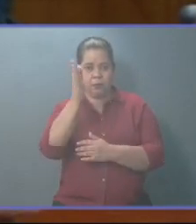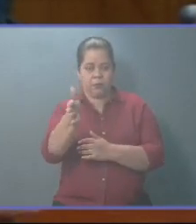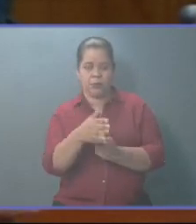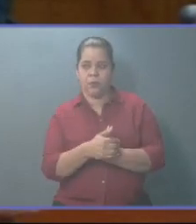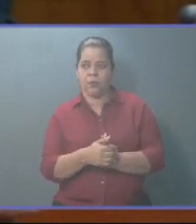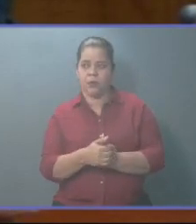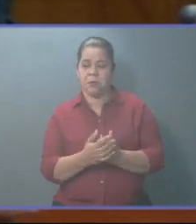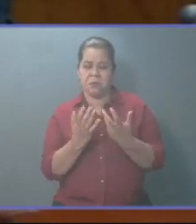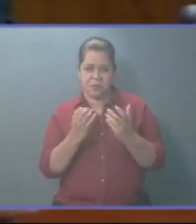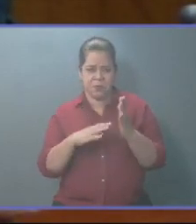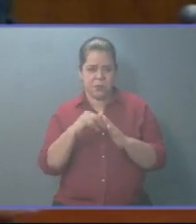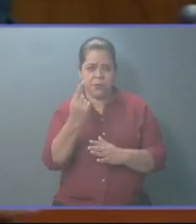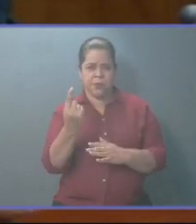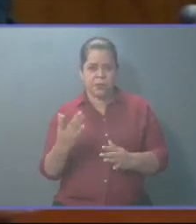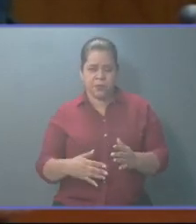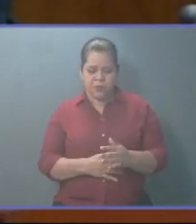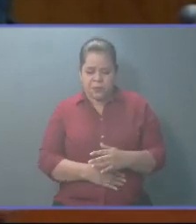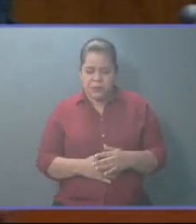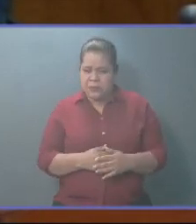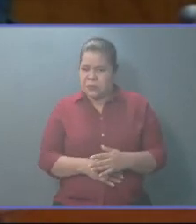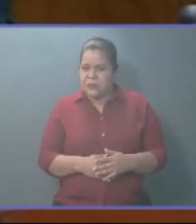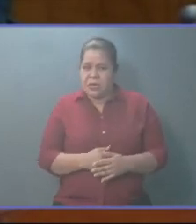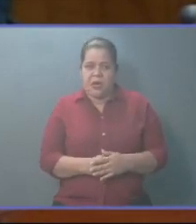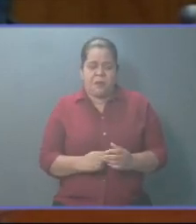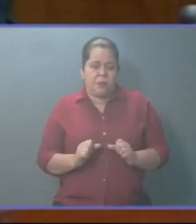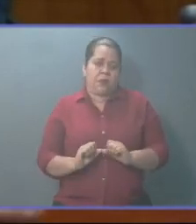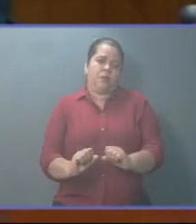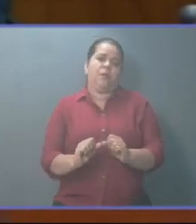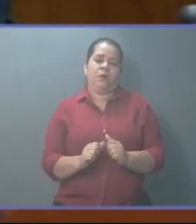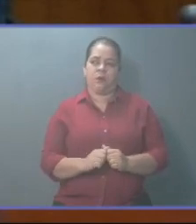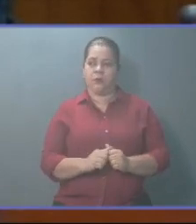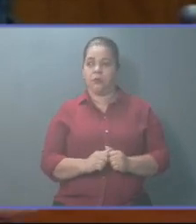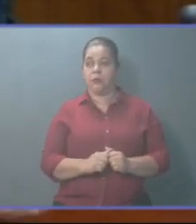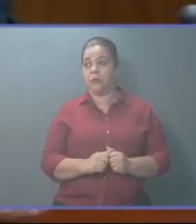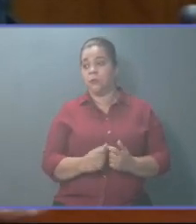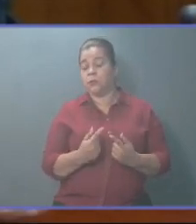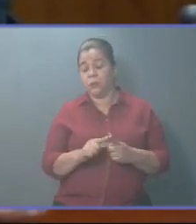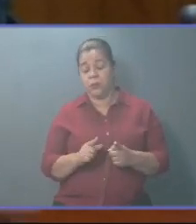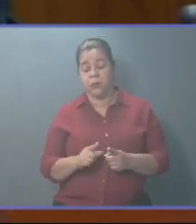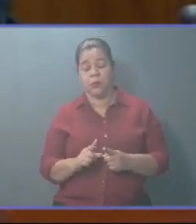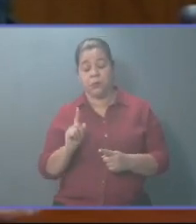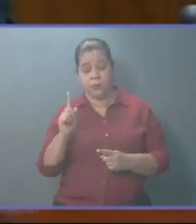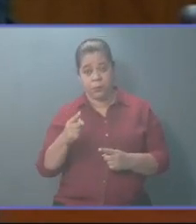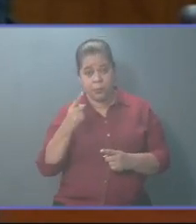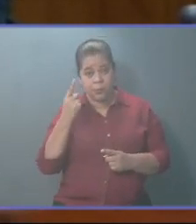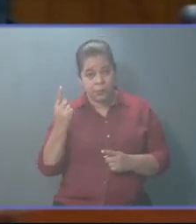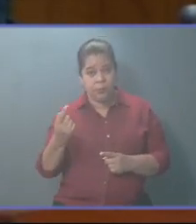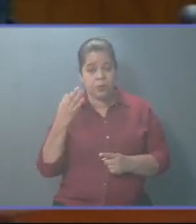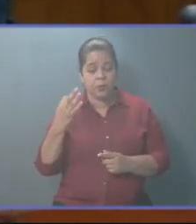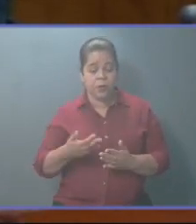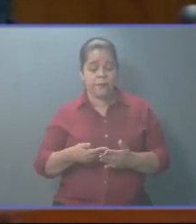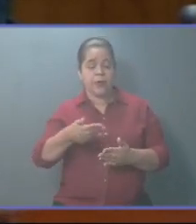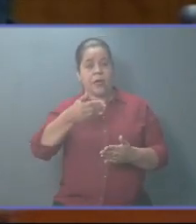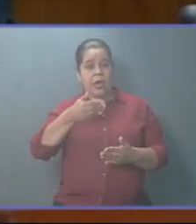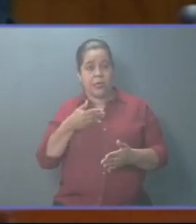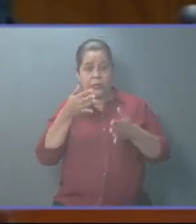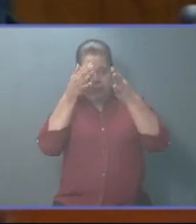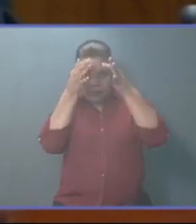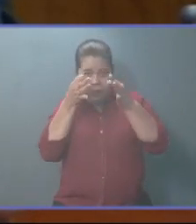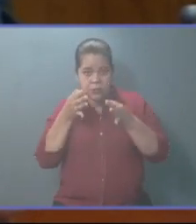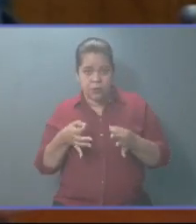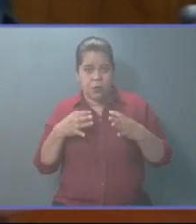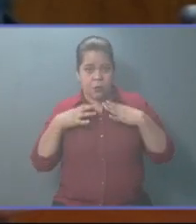por hambre que por la pandemia, si es que no se toman las medidas desde el gobierno